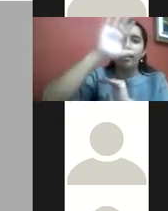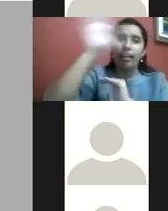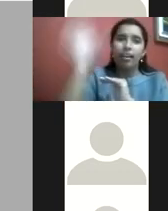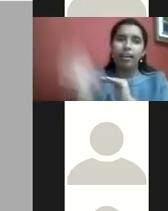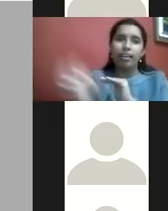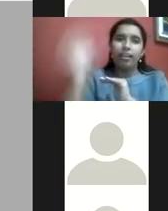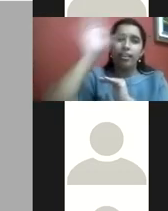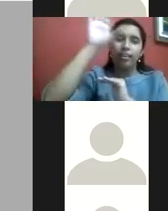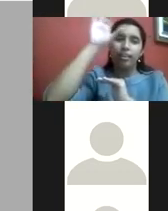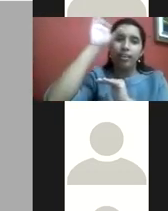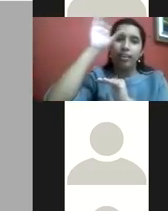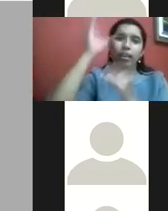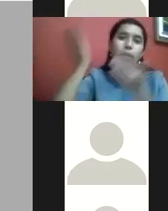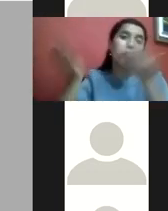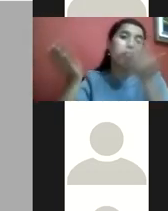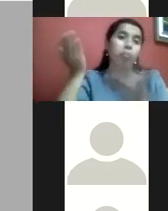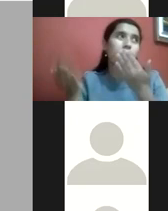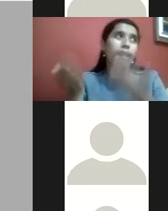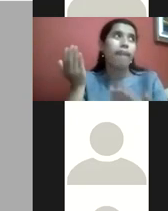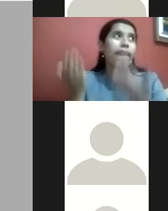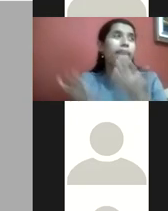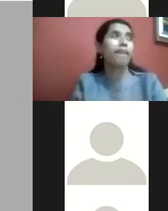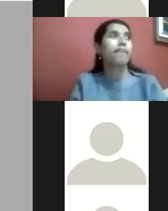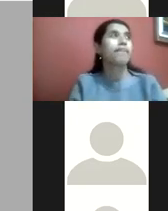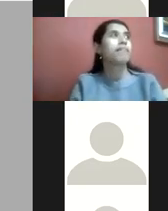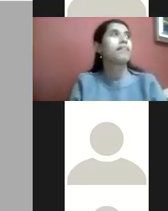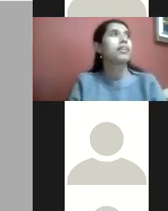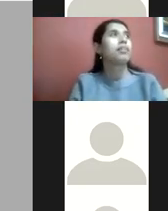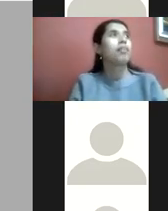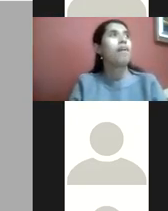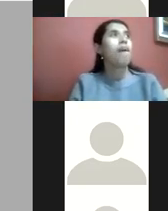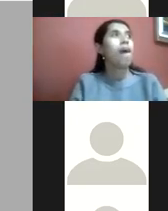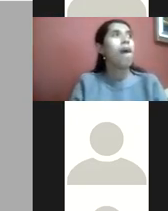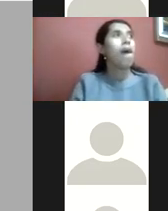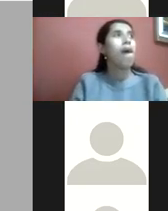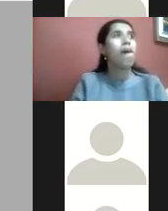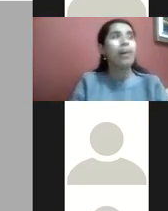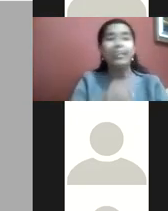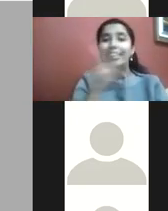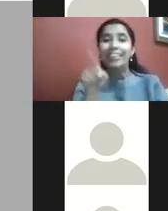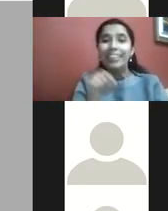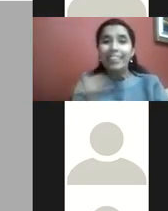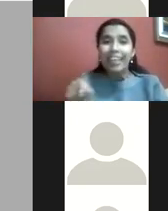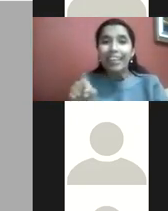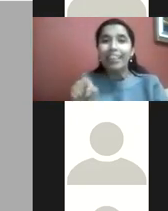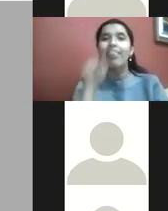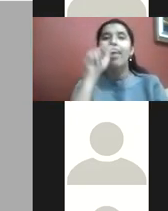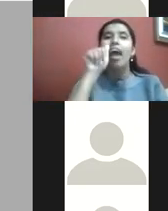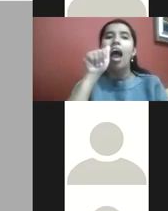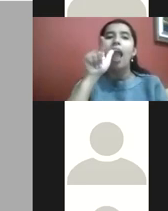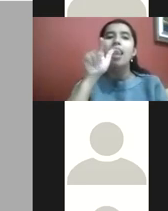O sea, es la probabilidad, este punto de aquí es z de alfa medios.